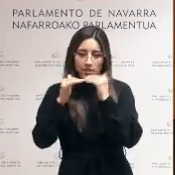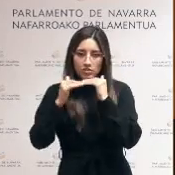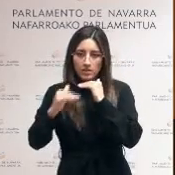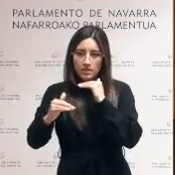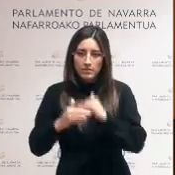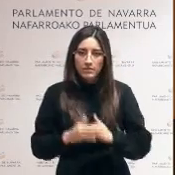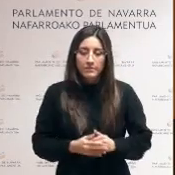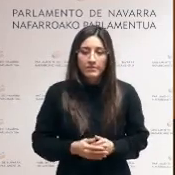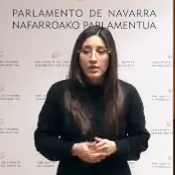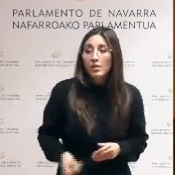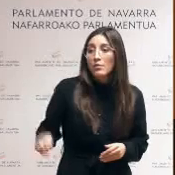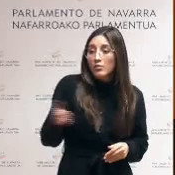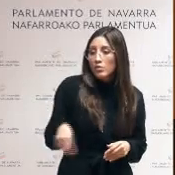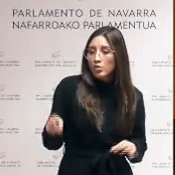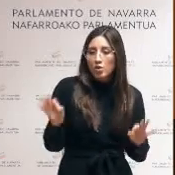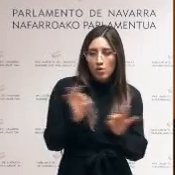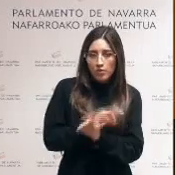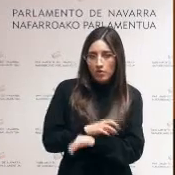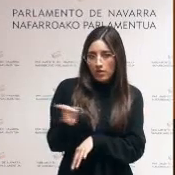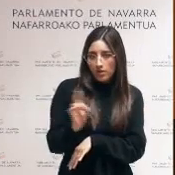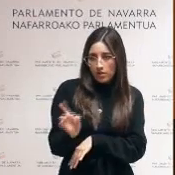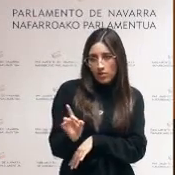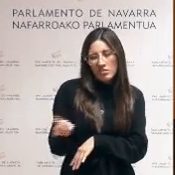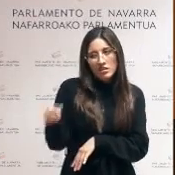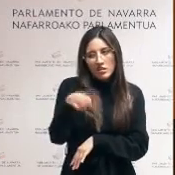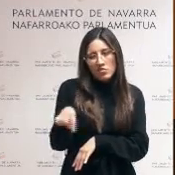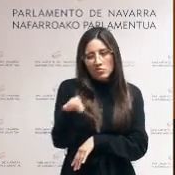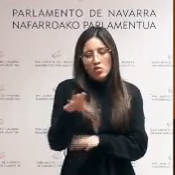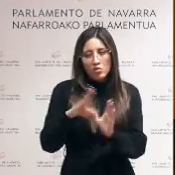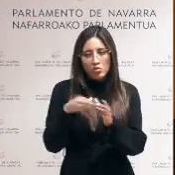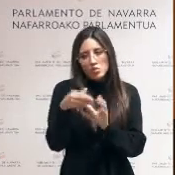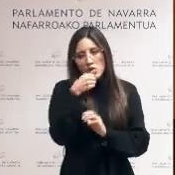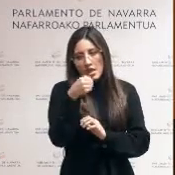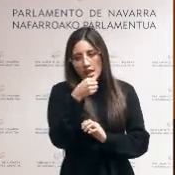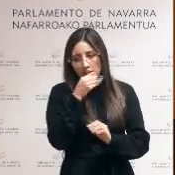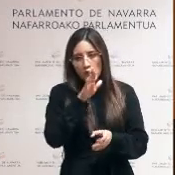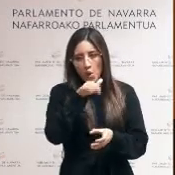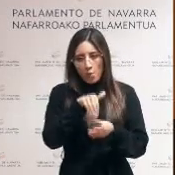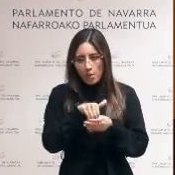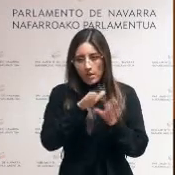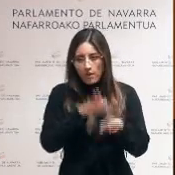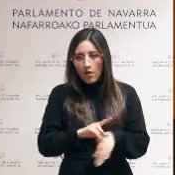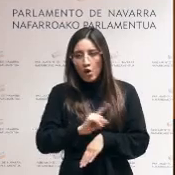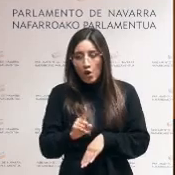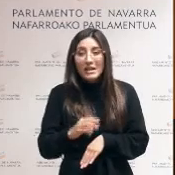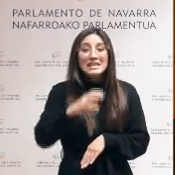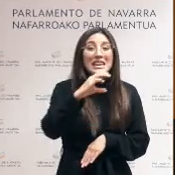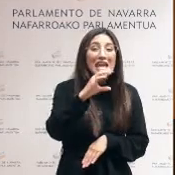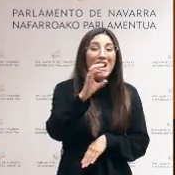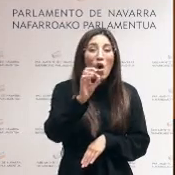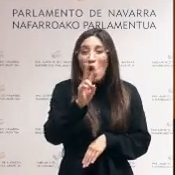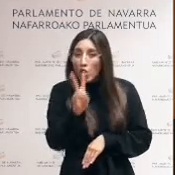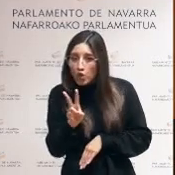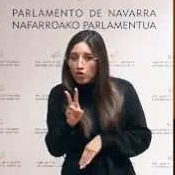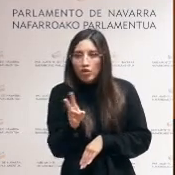No se confundan los señores del Partido Socialista y nos la voten a favor porque no es un 2%, es CO2. No es 2%,